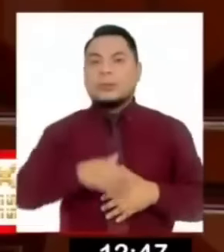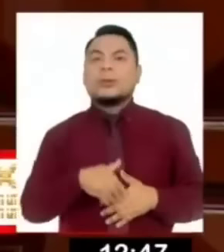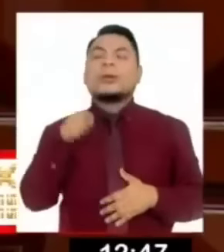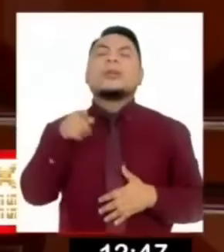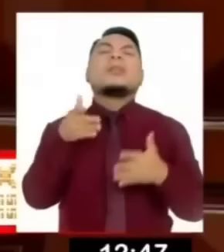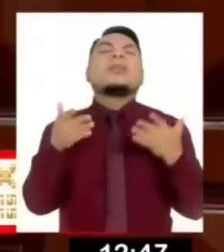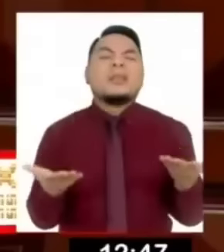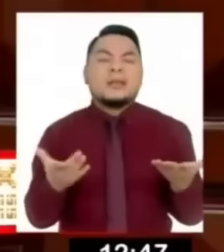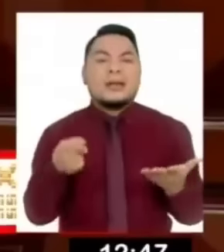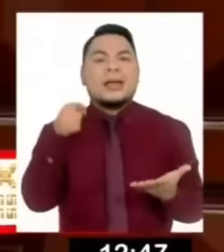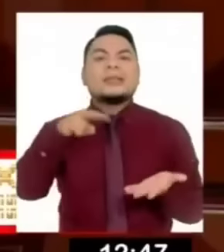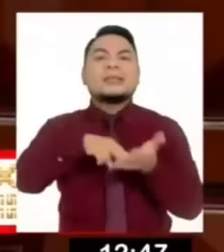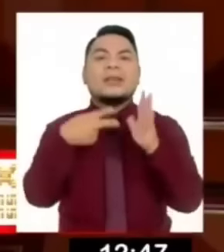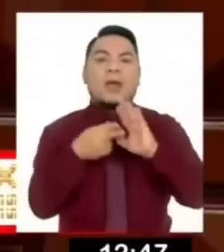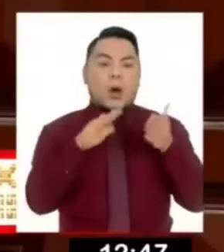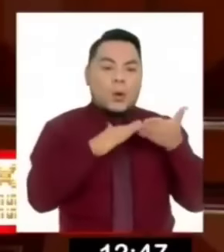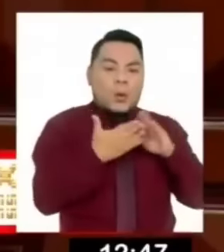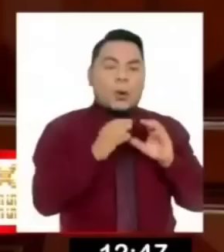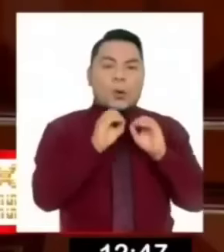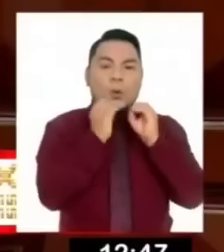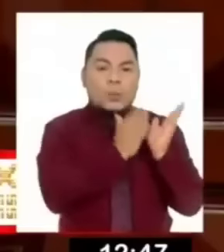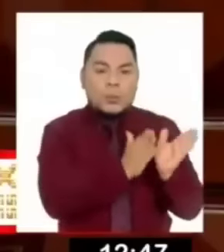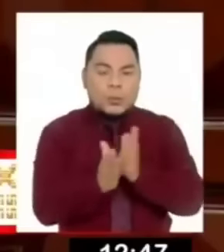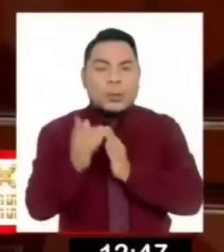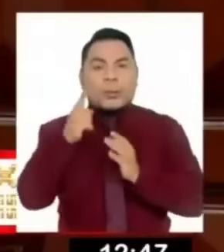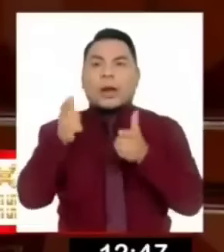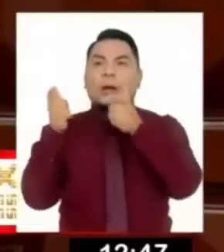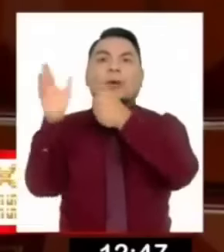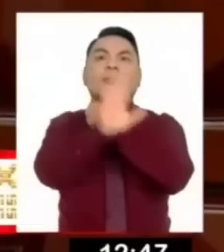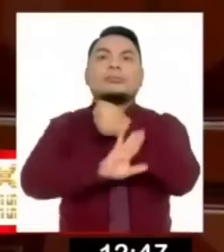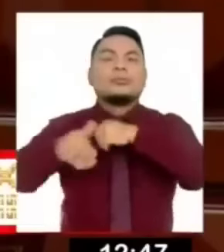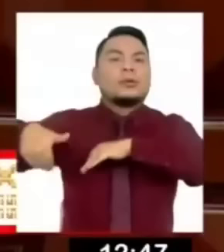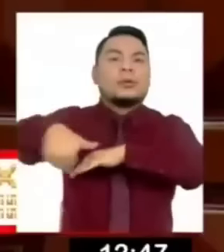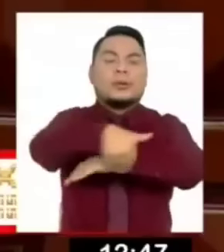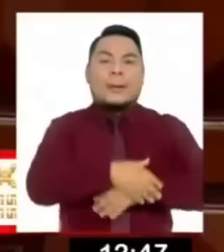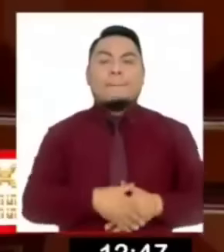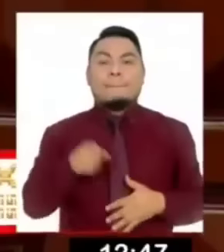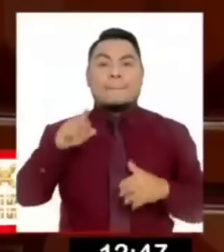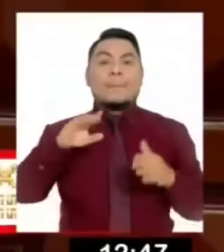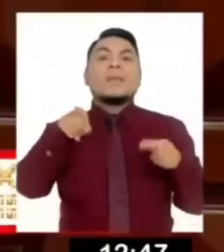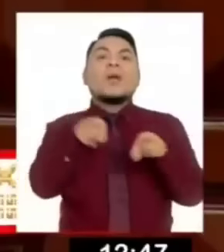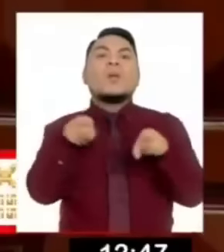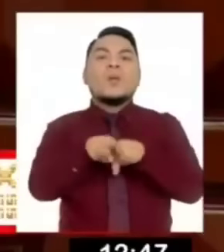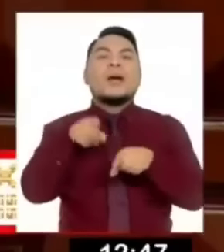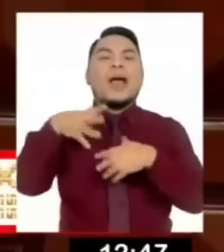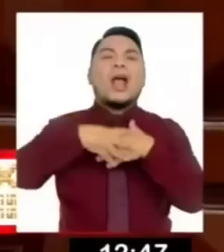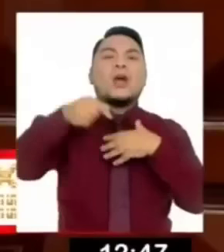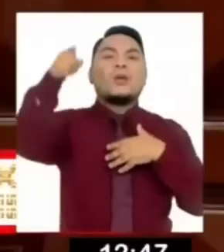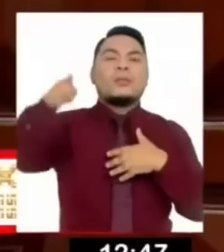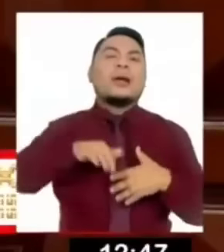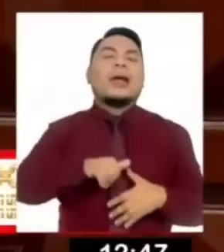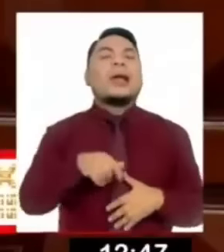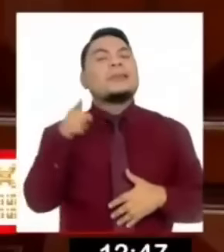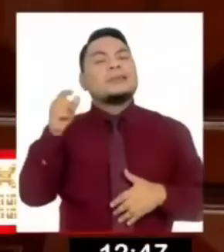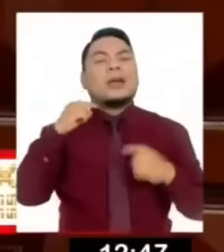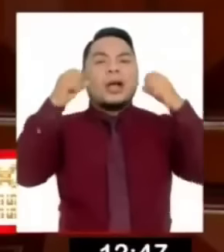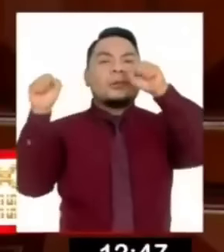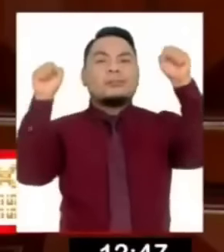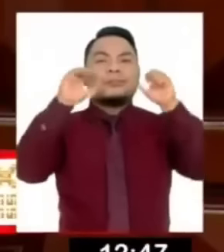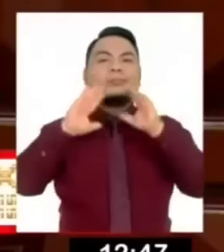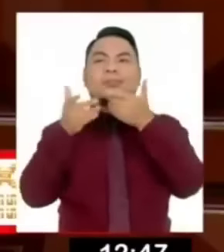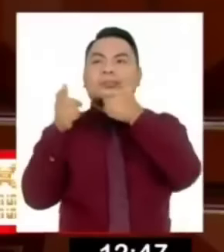que la población organizada para dar seguridad a toda la población. A imagen de las rondas campesinas, nos proponemos